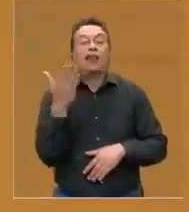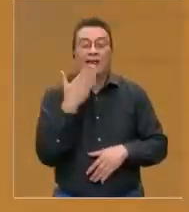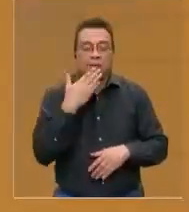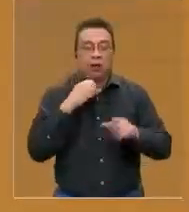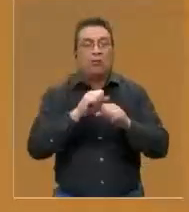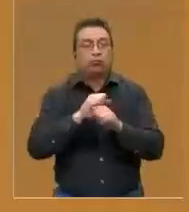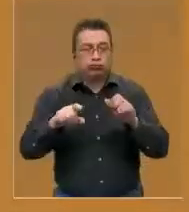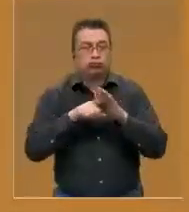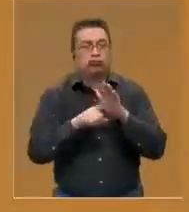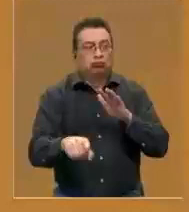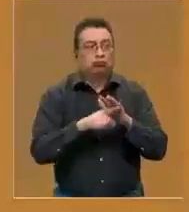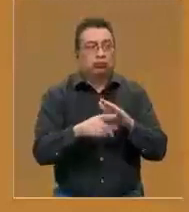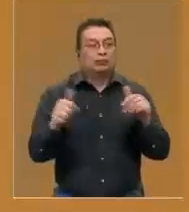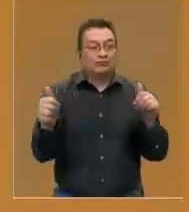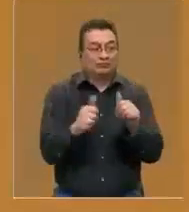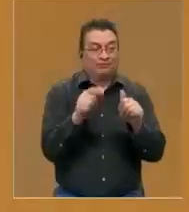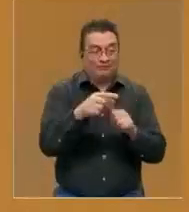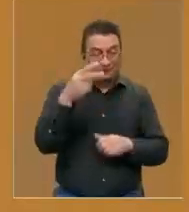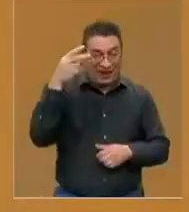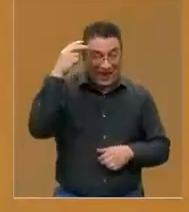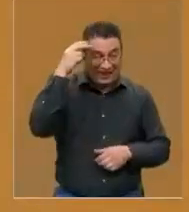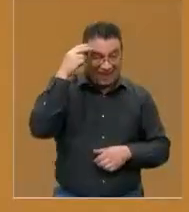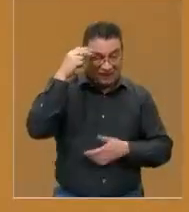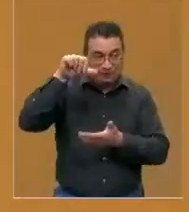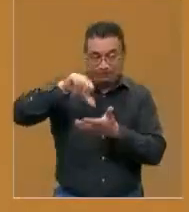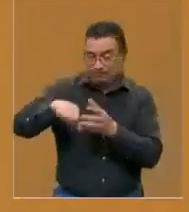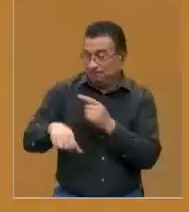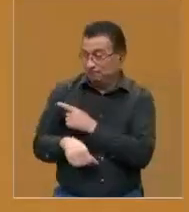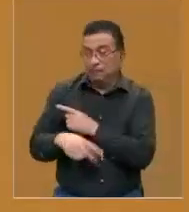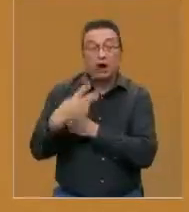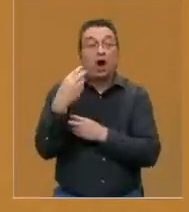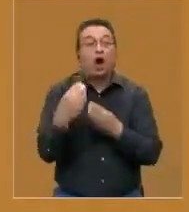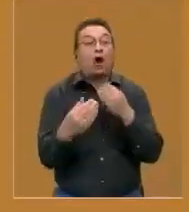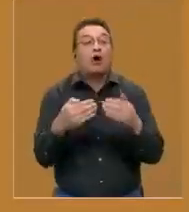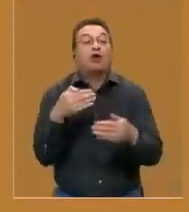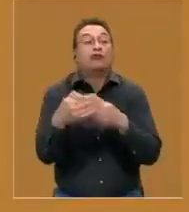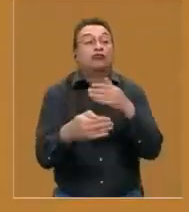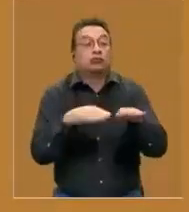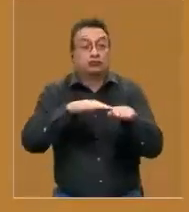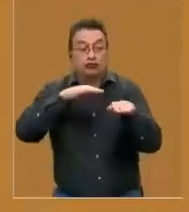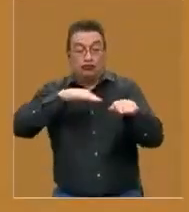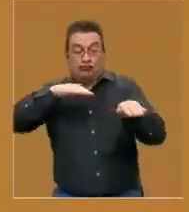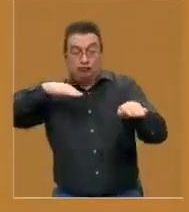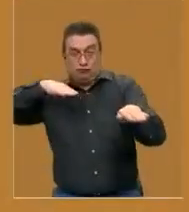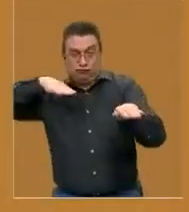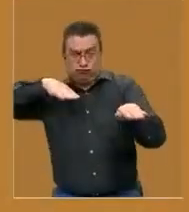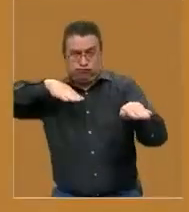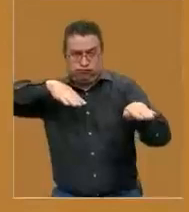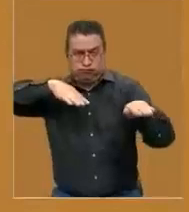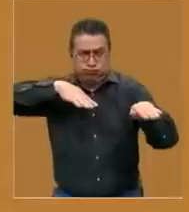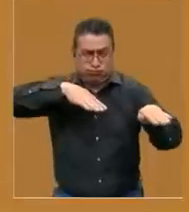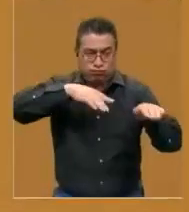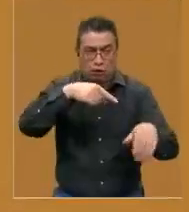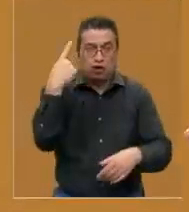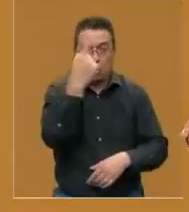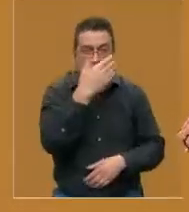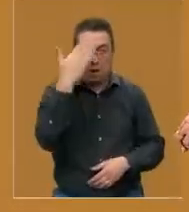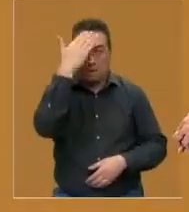estallidos. Pero vamos a acercarnos a Kiev, a la capital, Macarena, para contar cómo es que avanza este convoy, que es aquello que más había estado